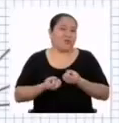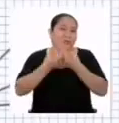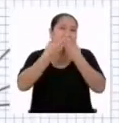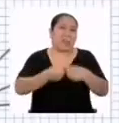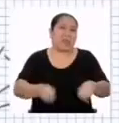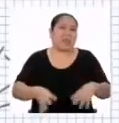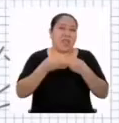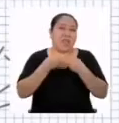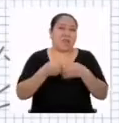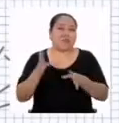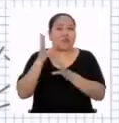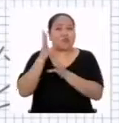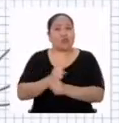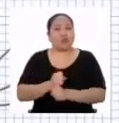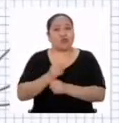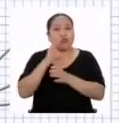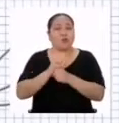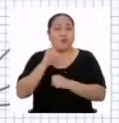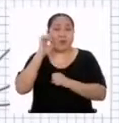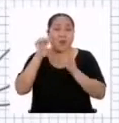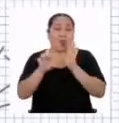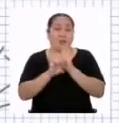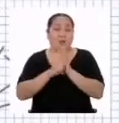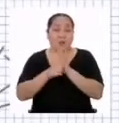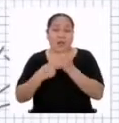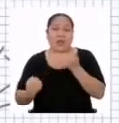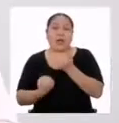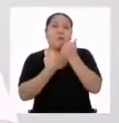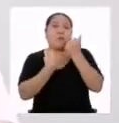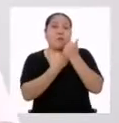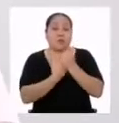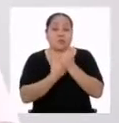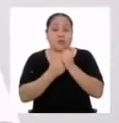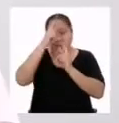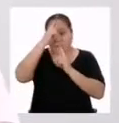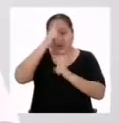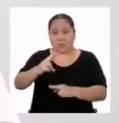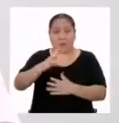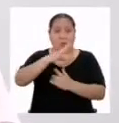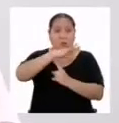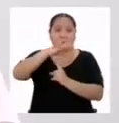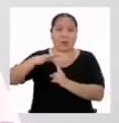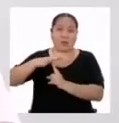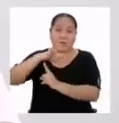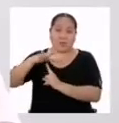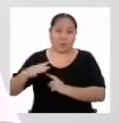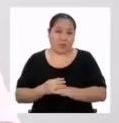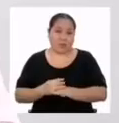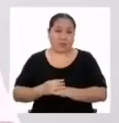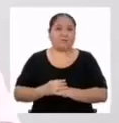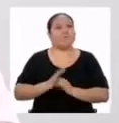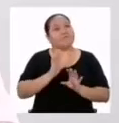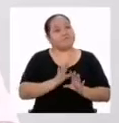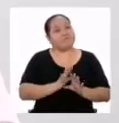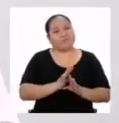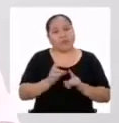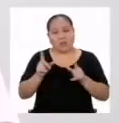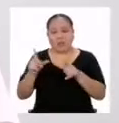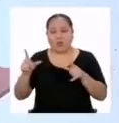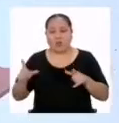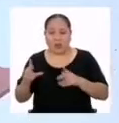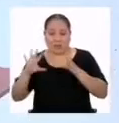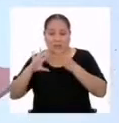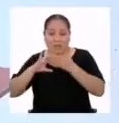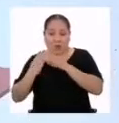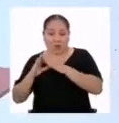valores, como en este caso la solidaridad y el respeto a la naturaleza. Lo que pasa es que los espacios para crear comunidad se han